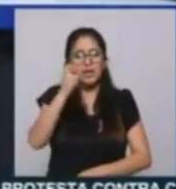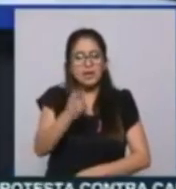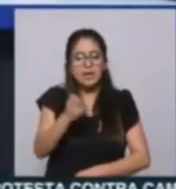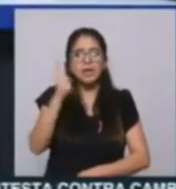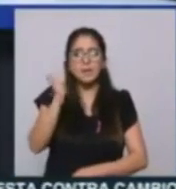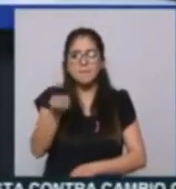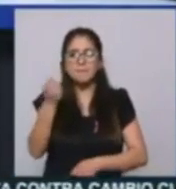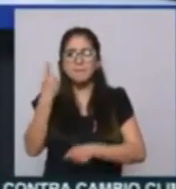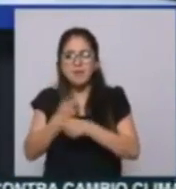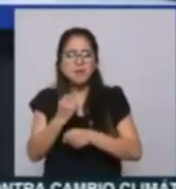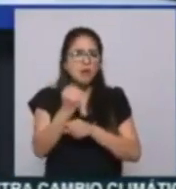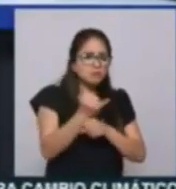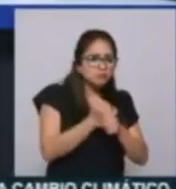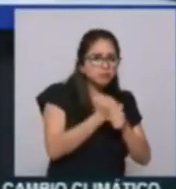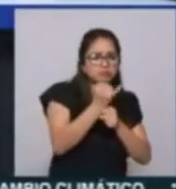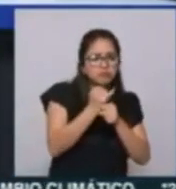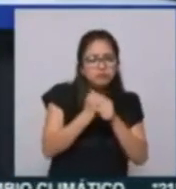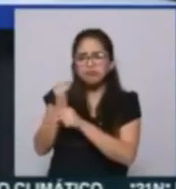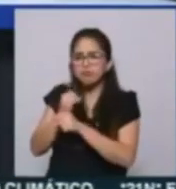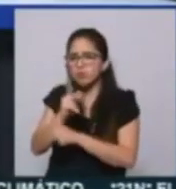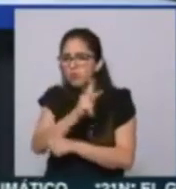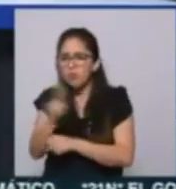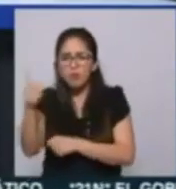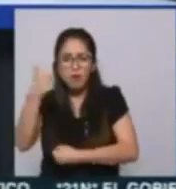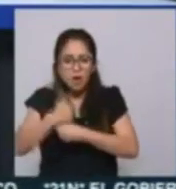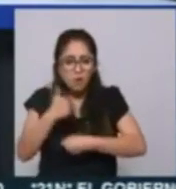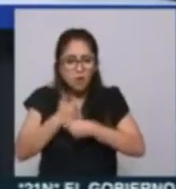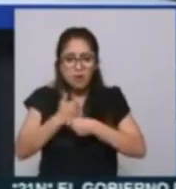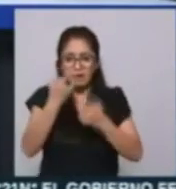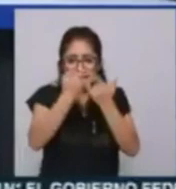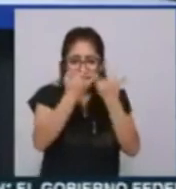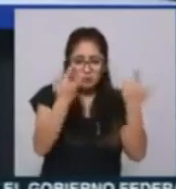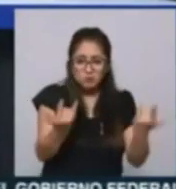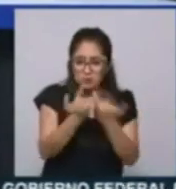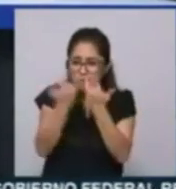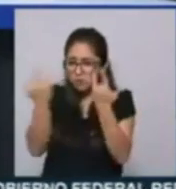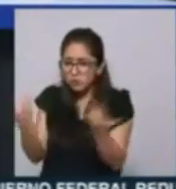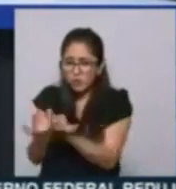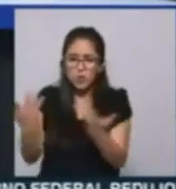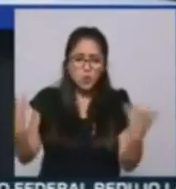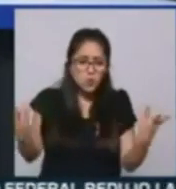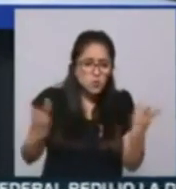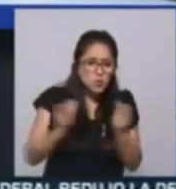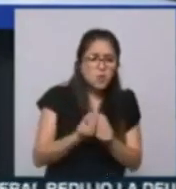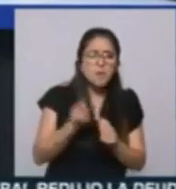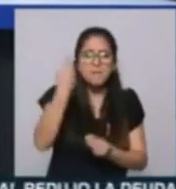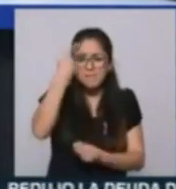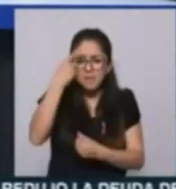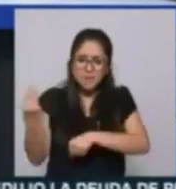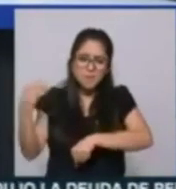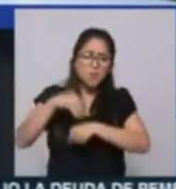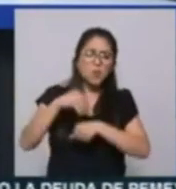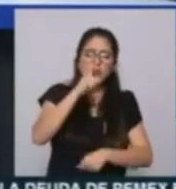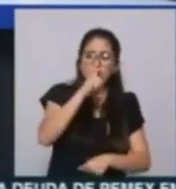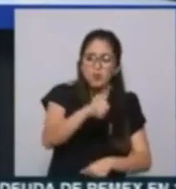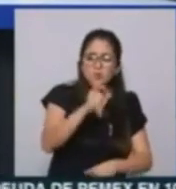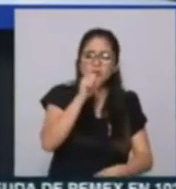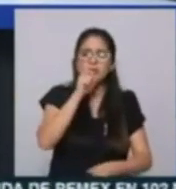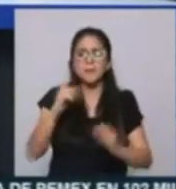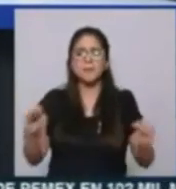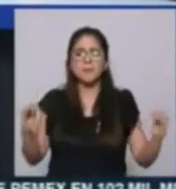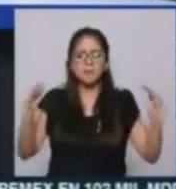dedicó a investigar con los abuelos para que toda se conjuntara entre las luces, la pirámide,